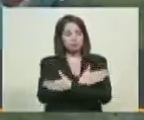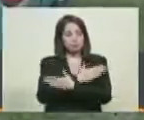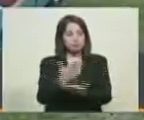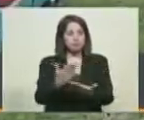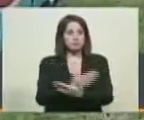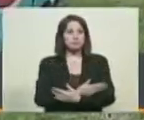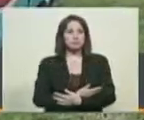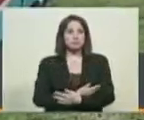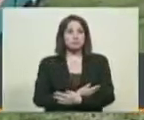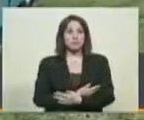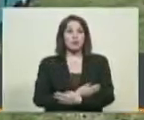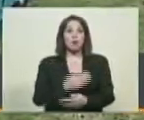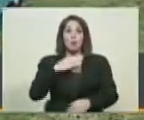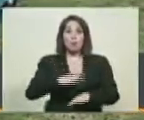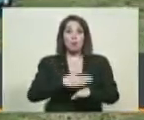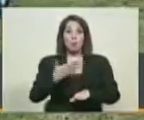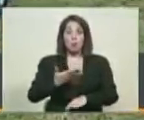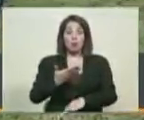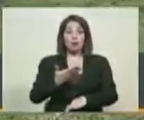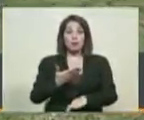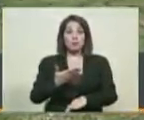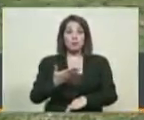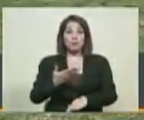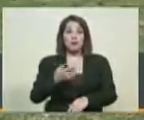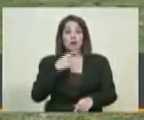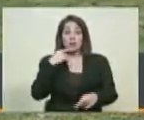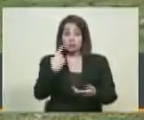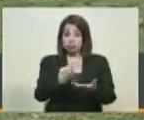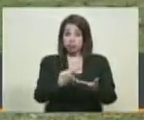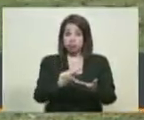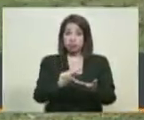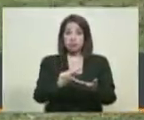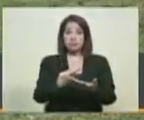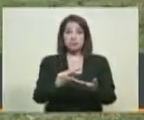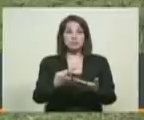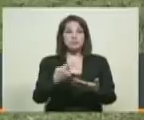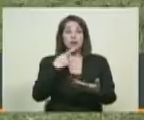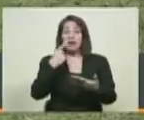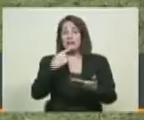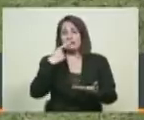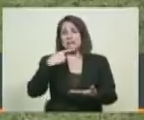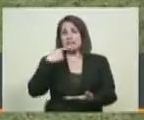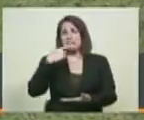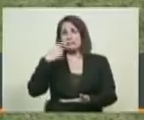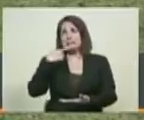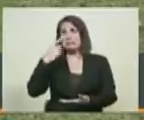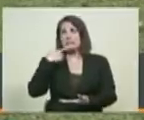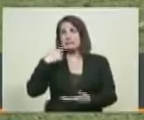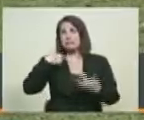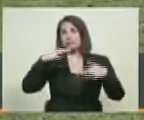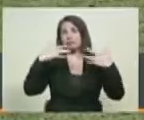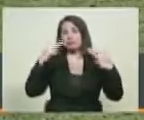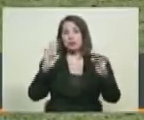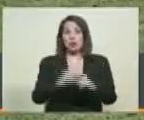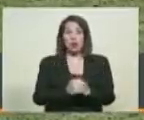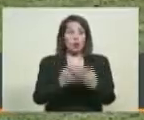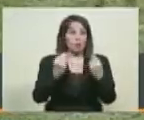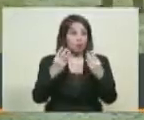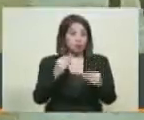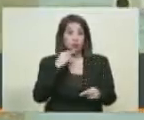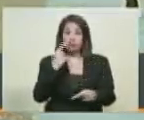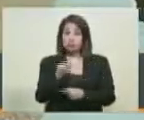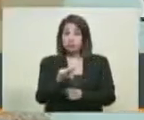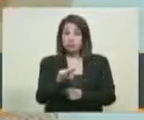Lo que sí les puedo decir, y ratifico, y lo digo mil veces, gobernador, compañero,